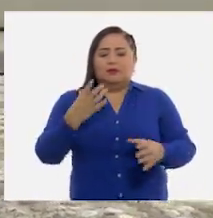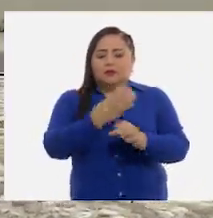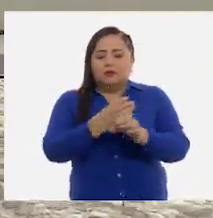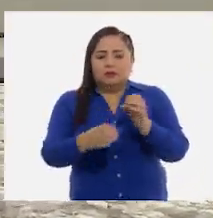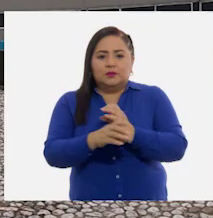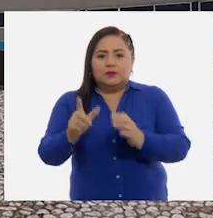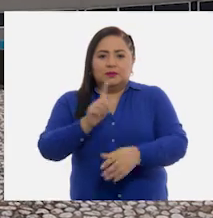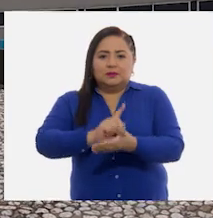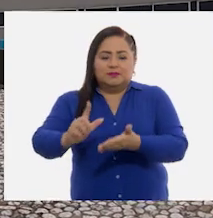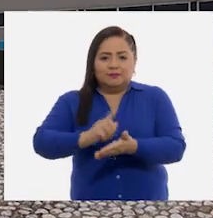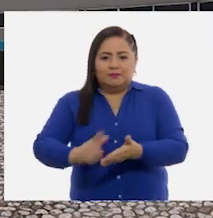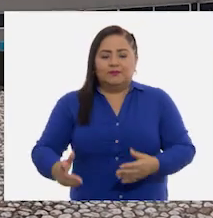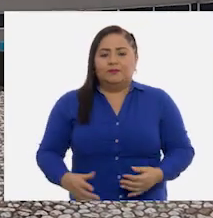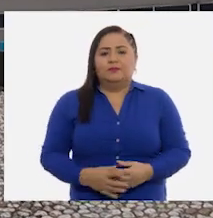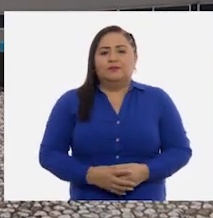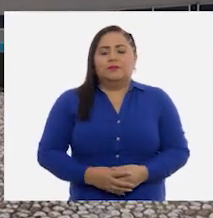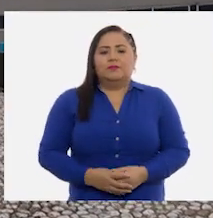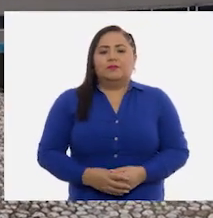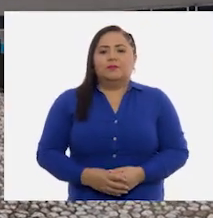cosas.